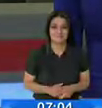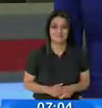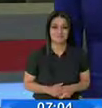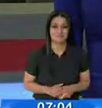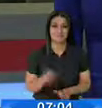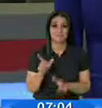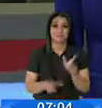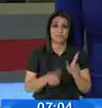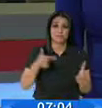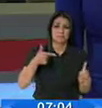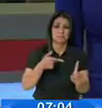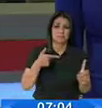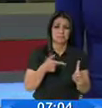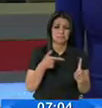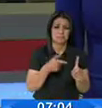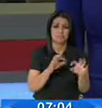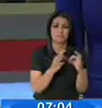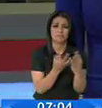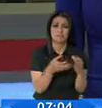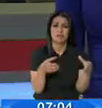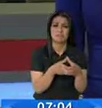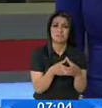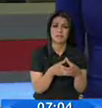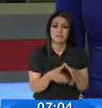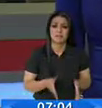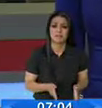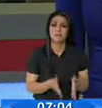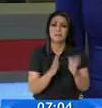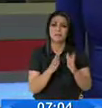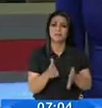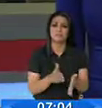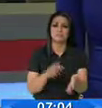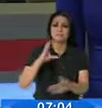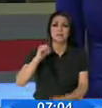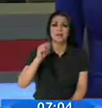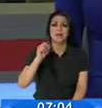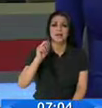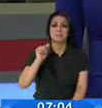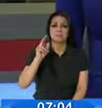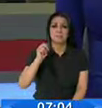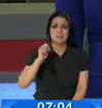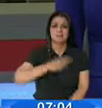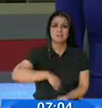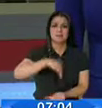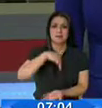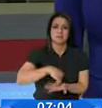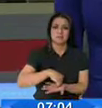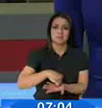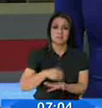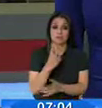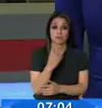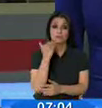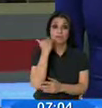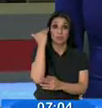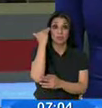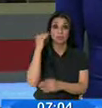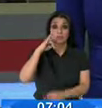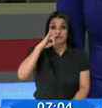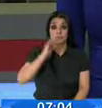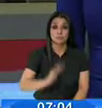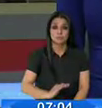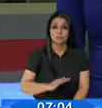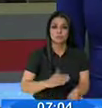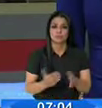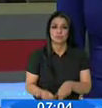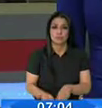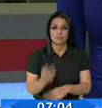Sicarios acribillaron a toda una familia que circulaban por una vía en El Carmen, provincia del Manabí. Producto del ataque, dos adultos y un niño fallecieron y